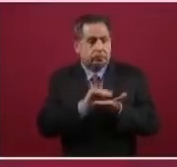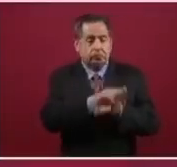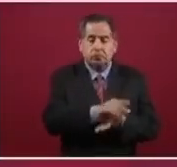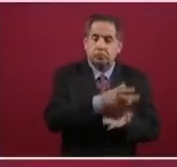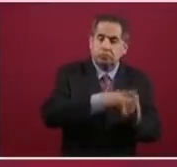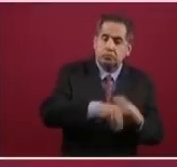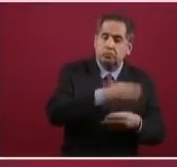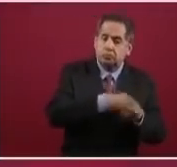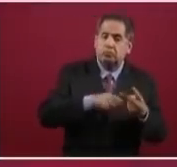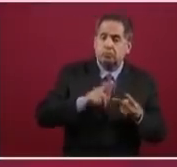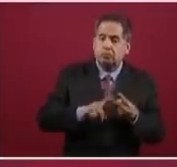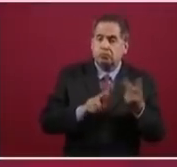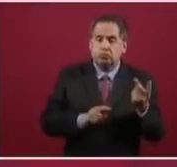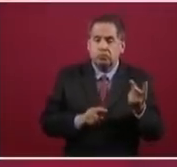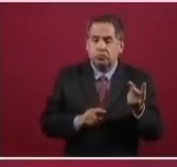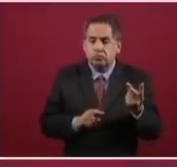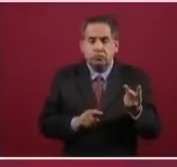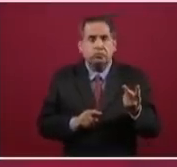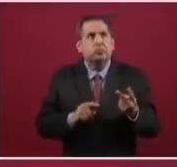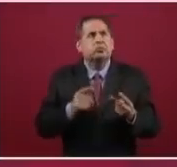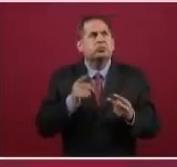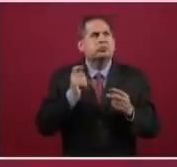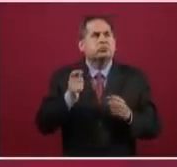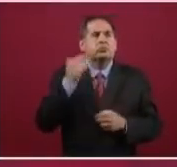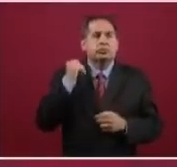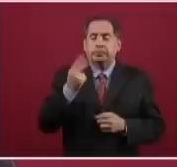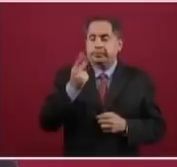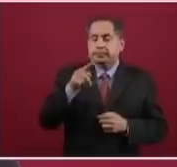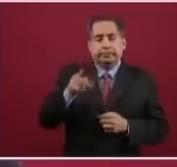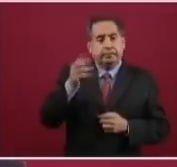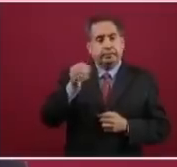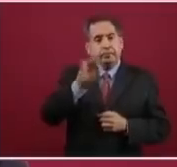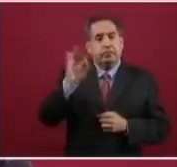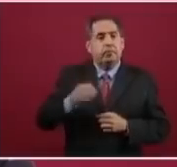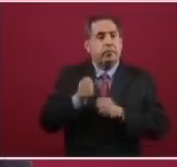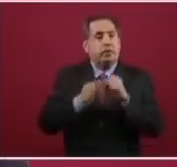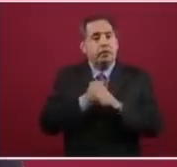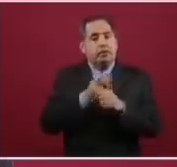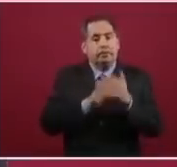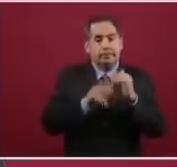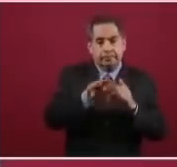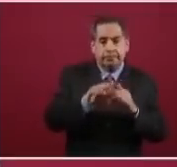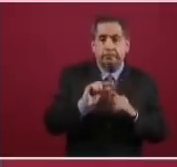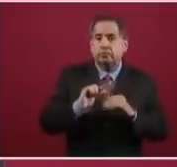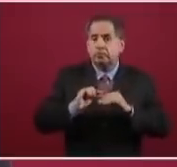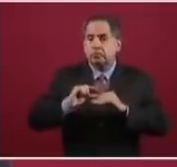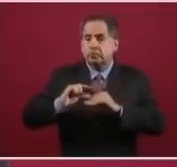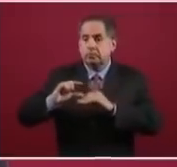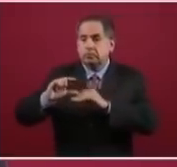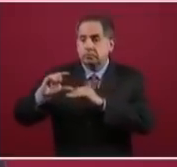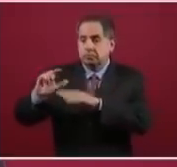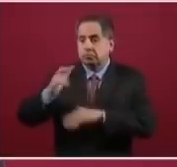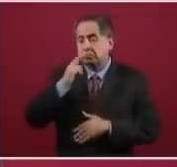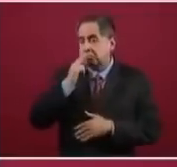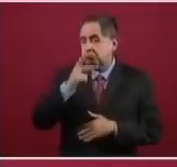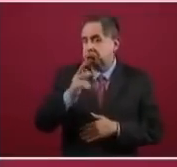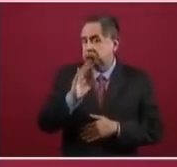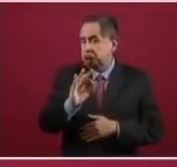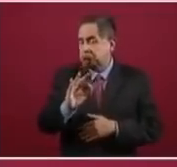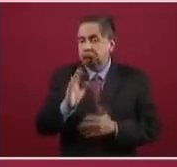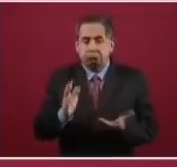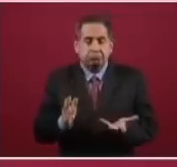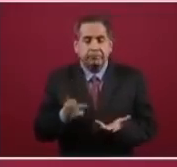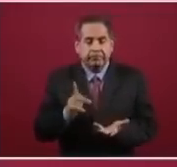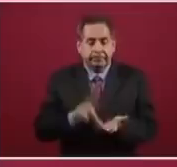inversión pública llegó a 2.9 por ciento del pib en el 2018 estamos creciendo poco a poco a partir de ahí